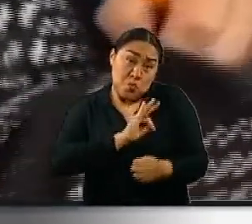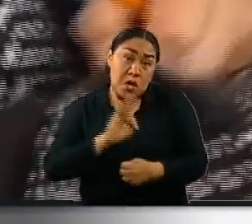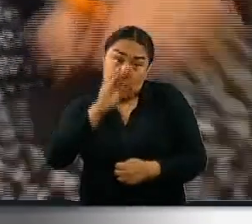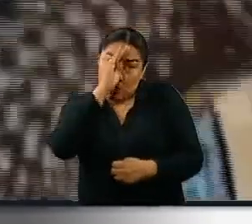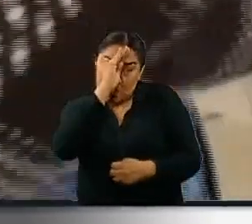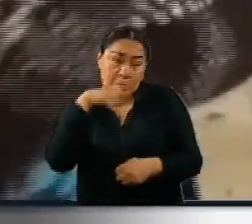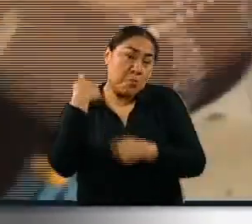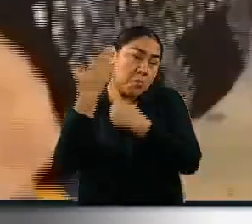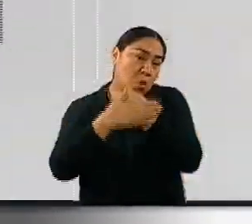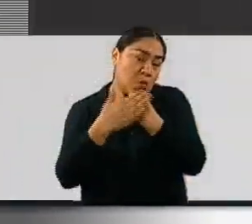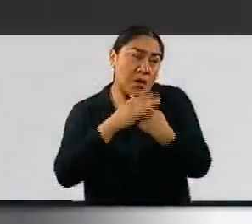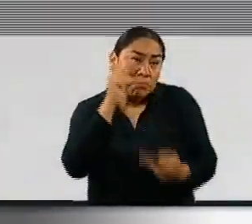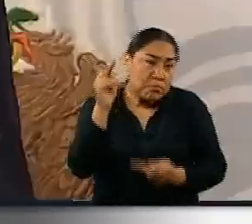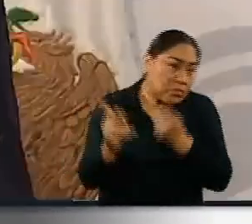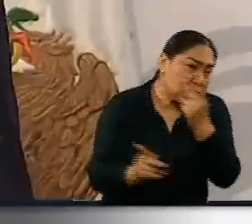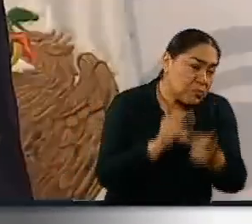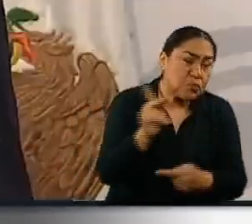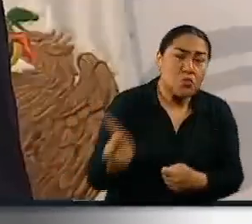popular.